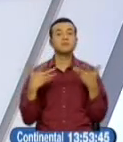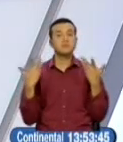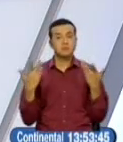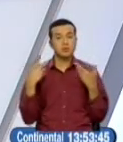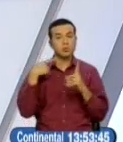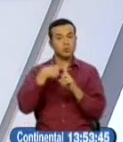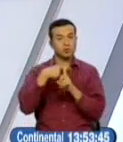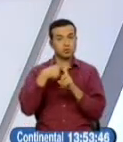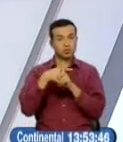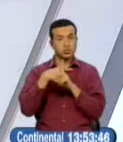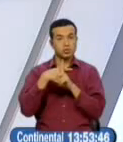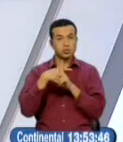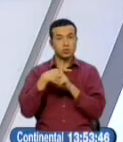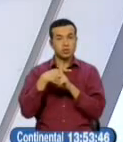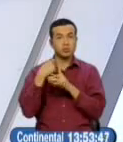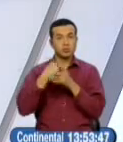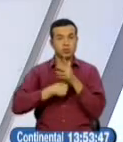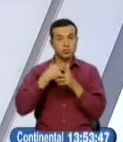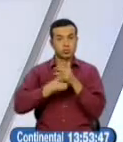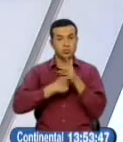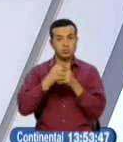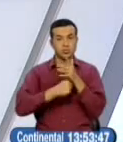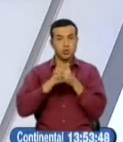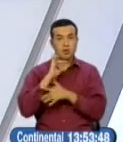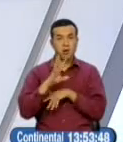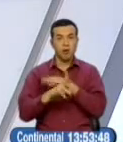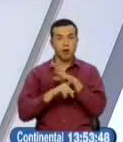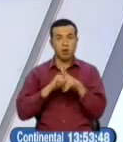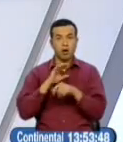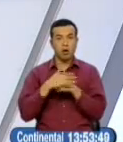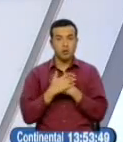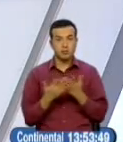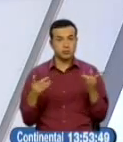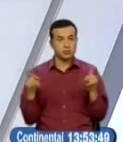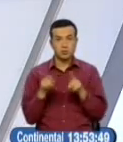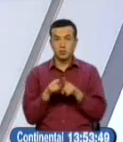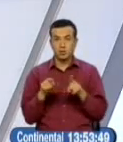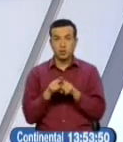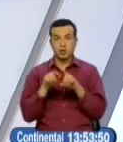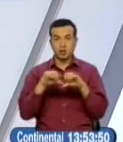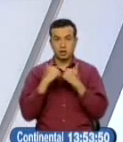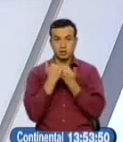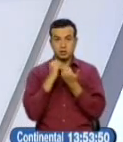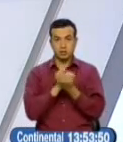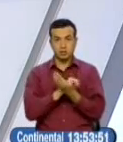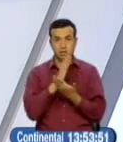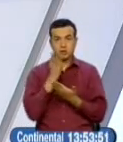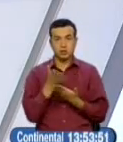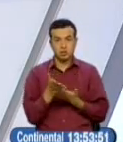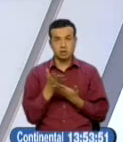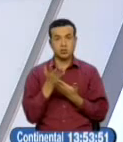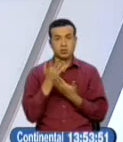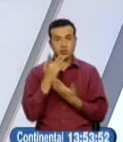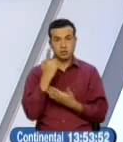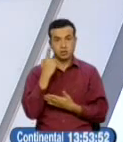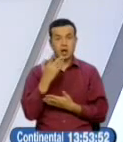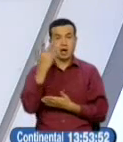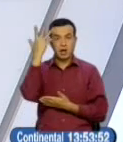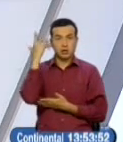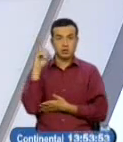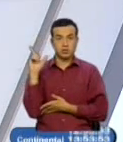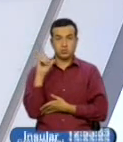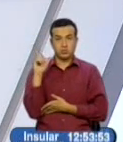la creación de un frente de lucha contra la corrupción. De igual manera, la Asamblea Nacional presentada este pasado